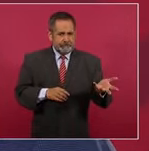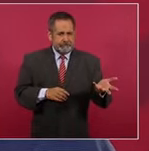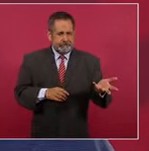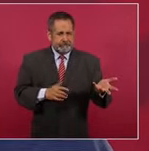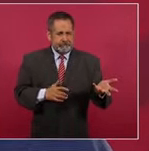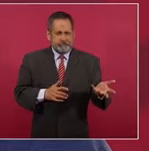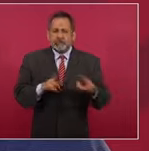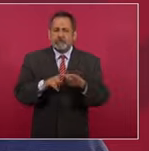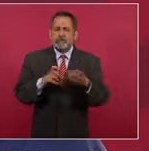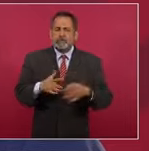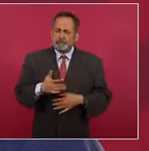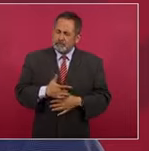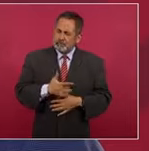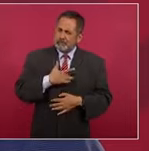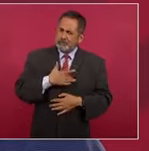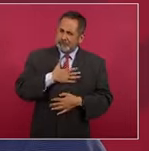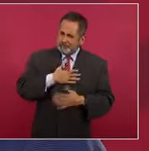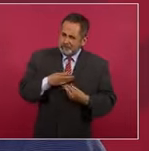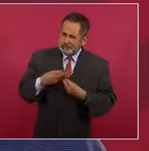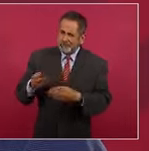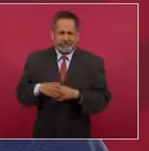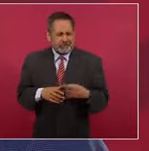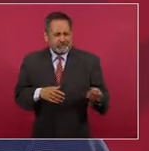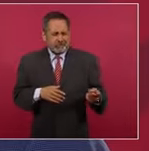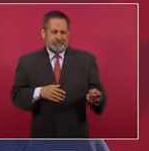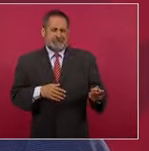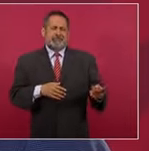inhumano, de mal gusto,